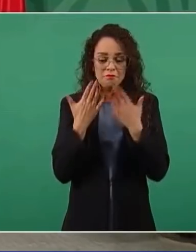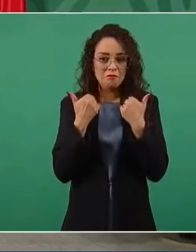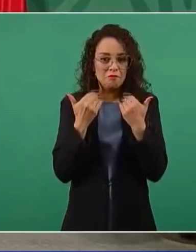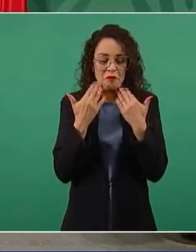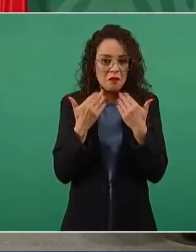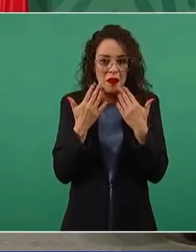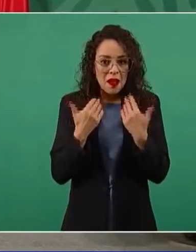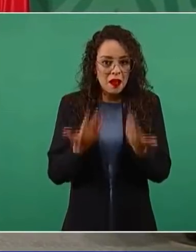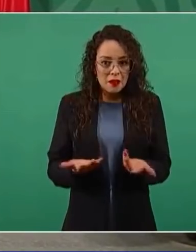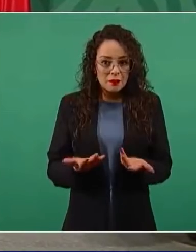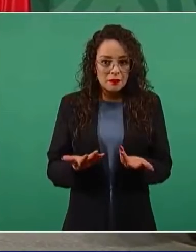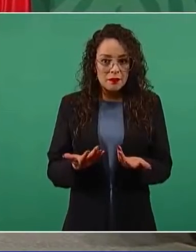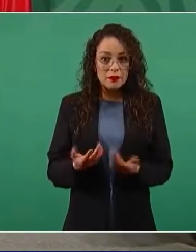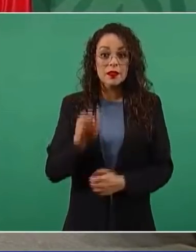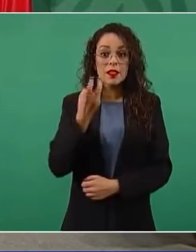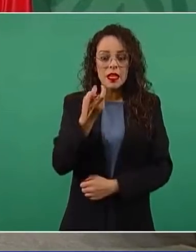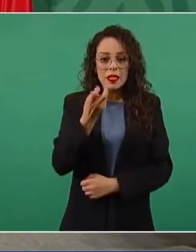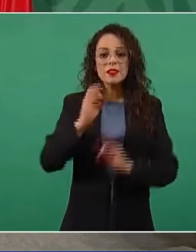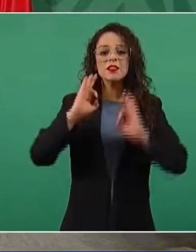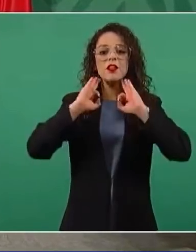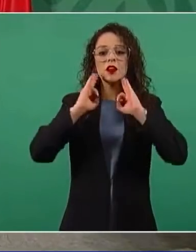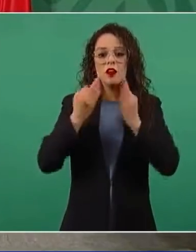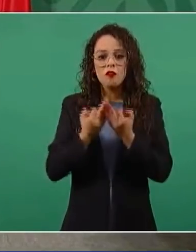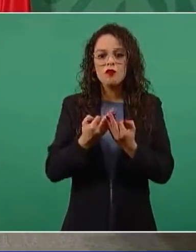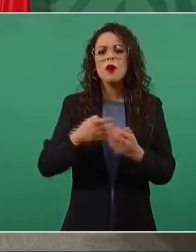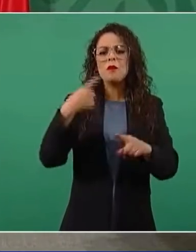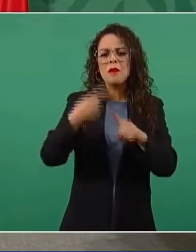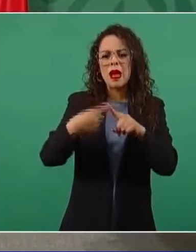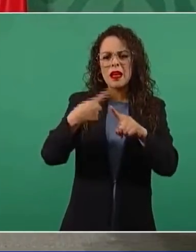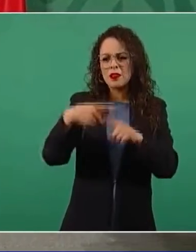Ese es el pensamiento neoliberal,